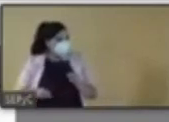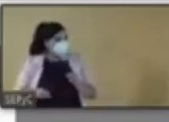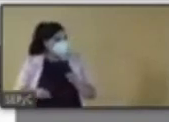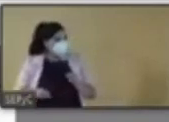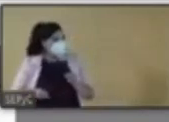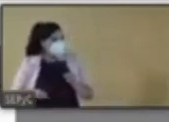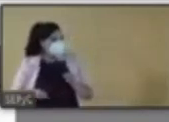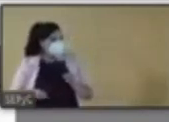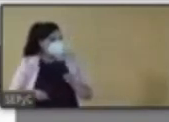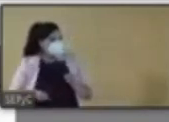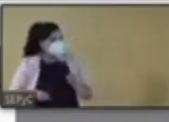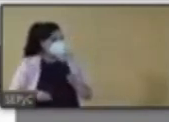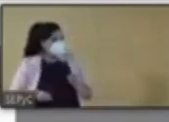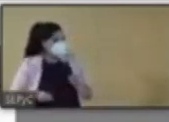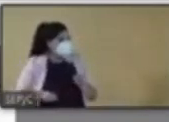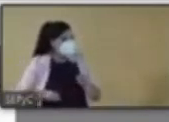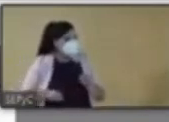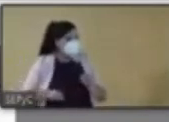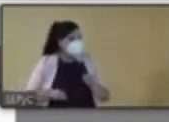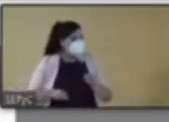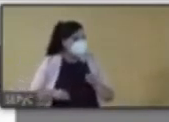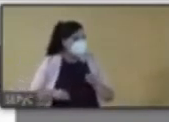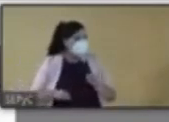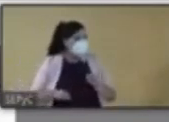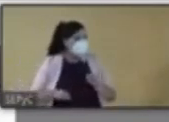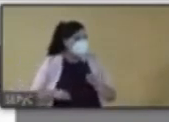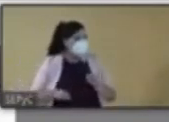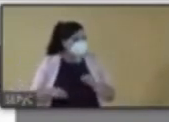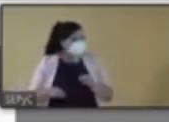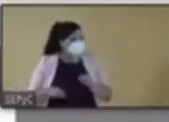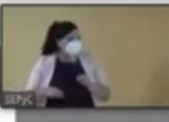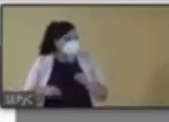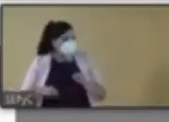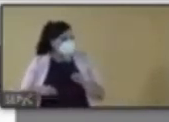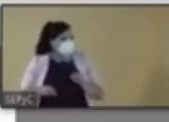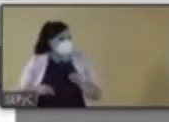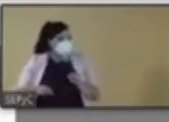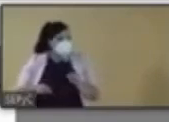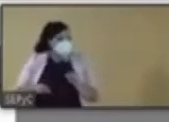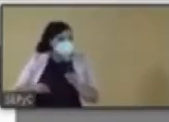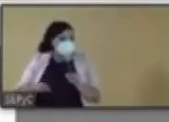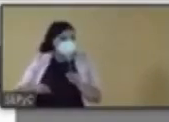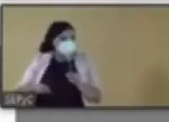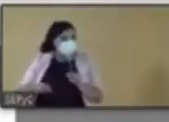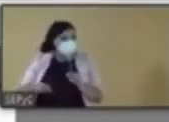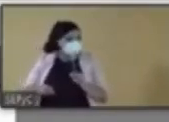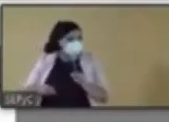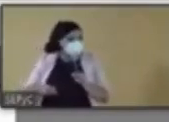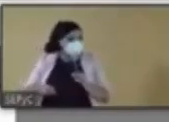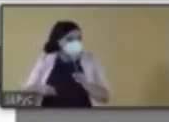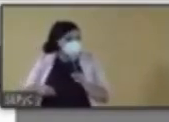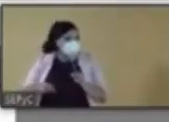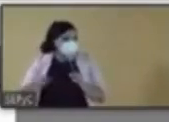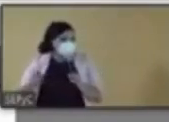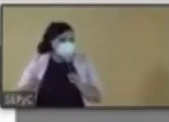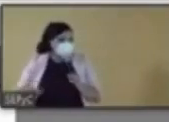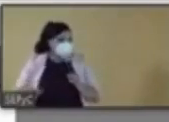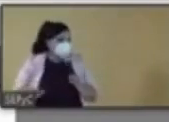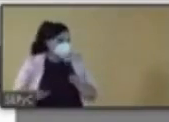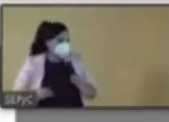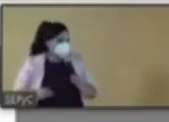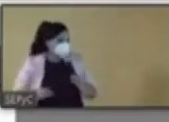donde me dice he leído y acepto las condiciones descritas. Una de esas condiciones es la de entregar el documento ante el